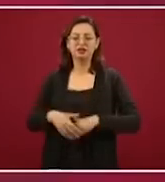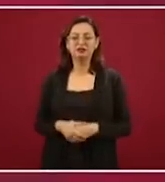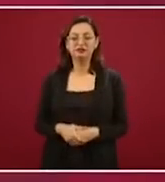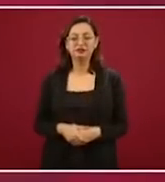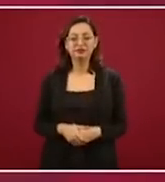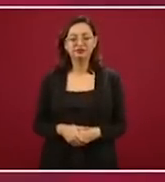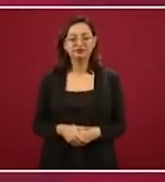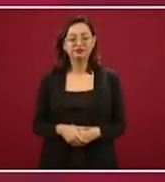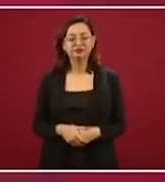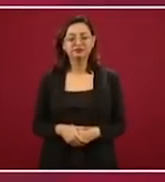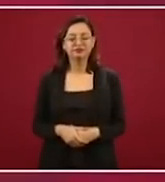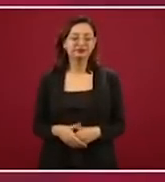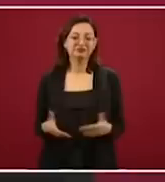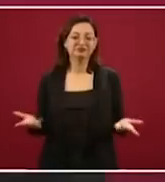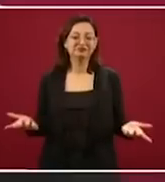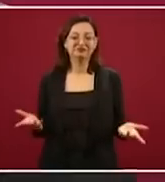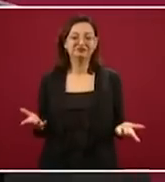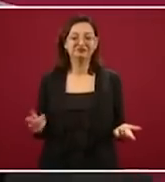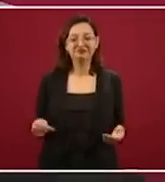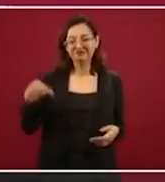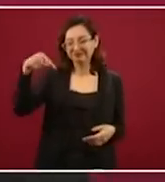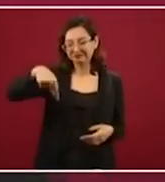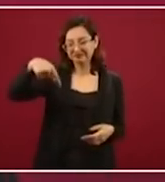puro violín